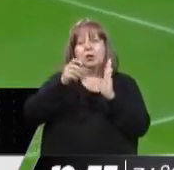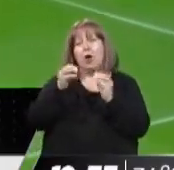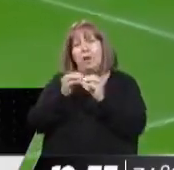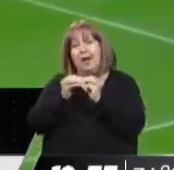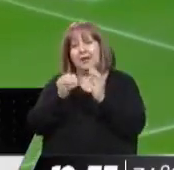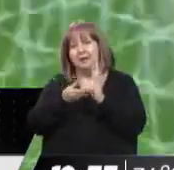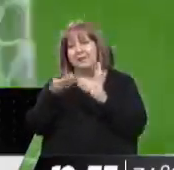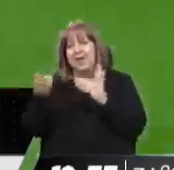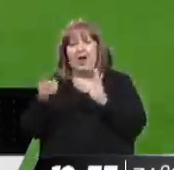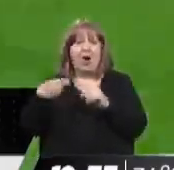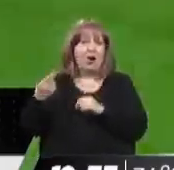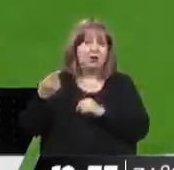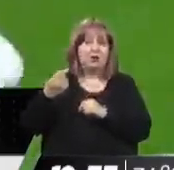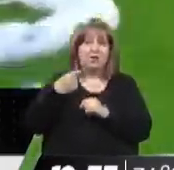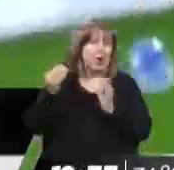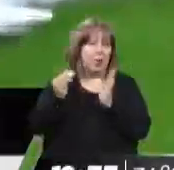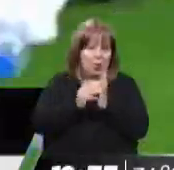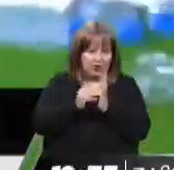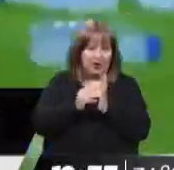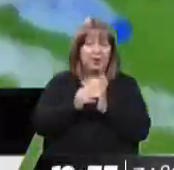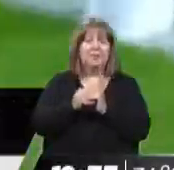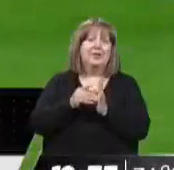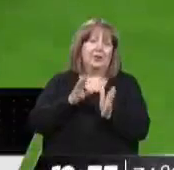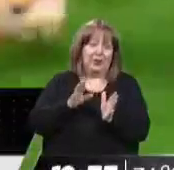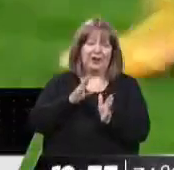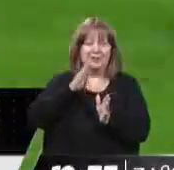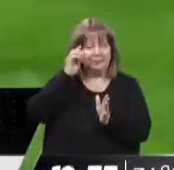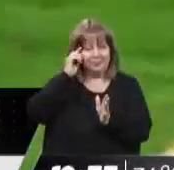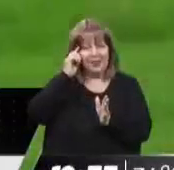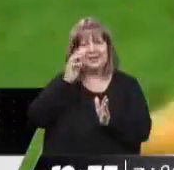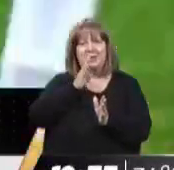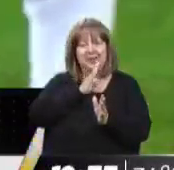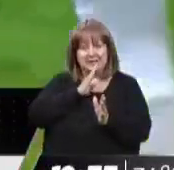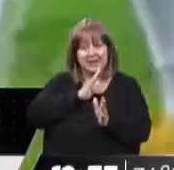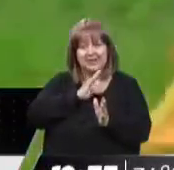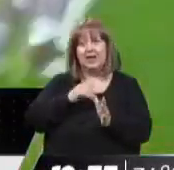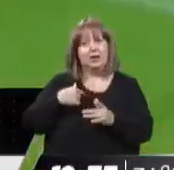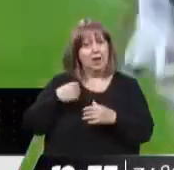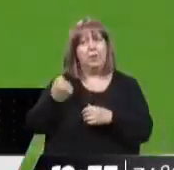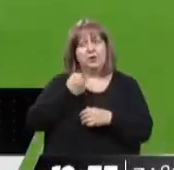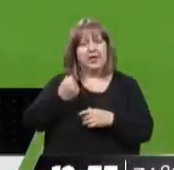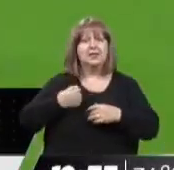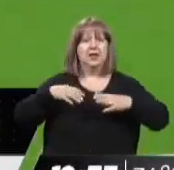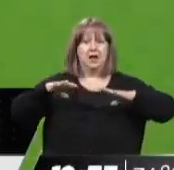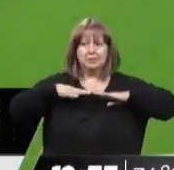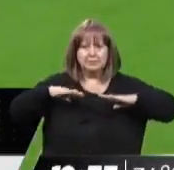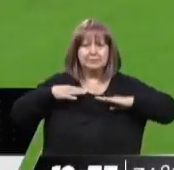bien. Disfrutamos mucho de estar todos juntos, de quedarnos a hacer sobremesa, de jugar las cartas. Y cuando hay que entrenar, se